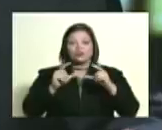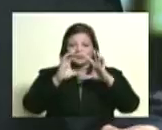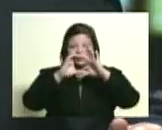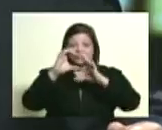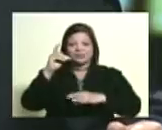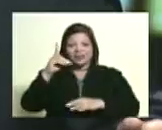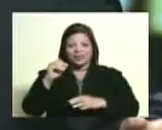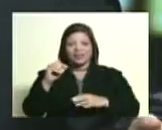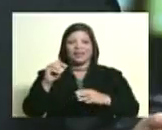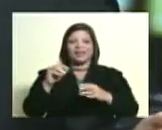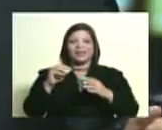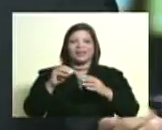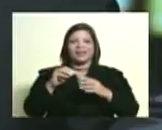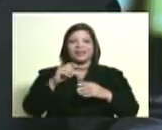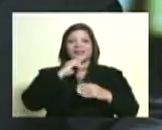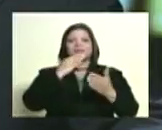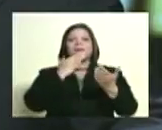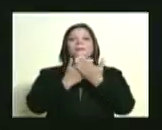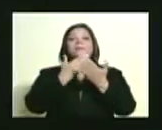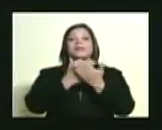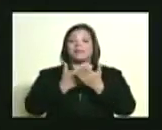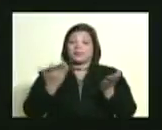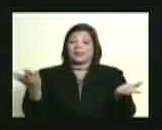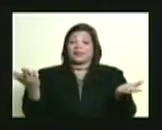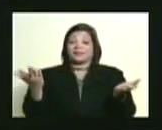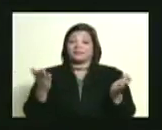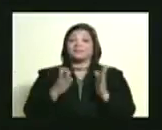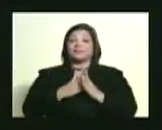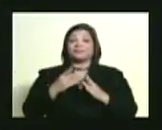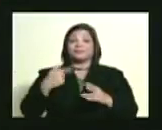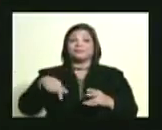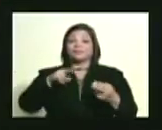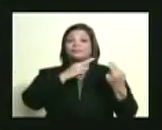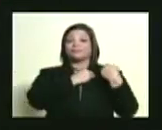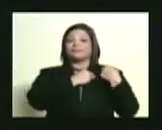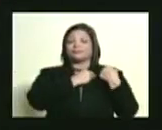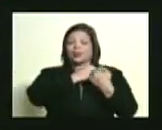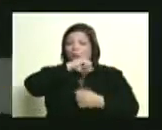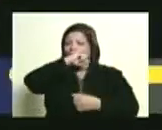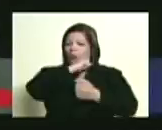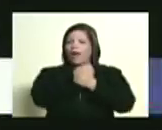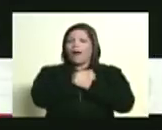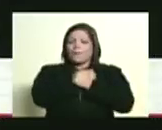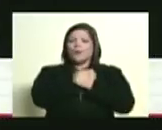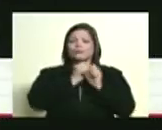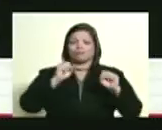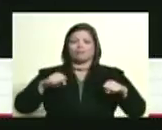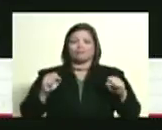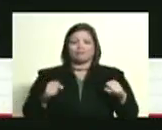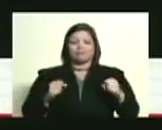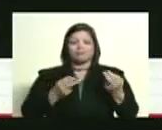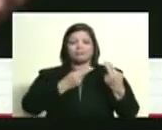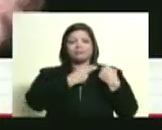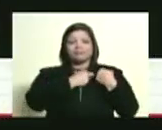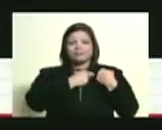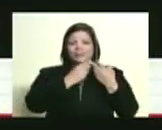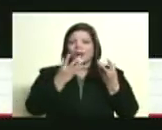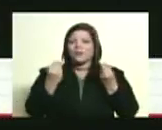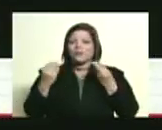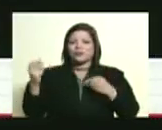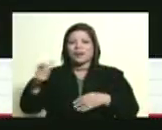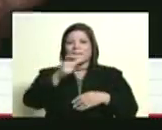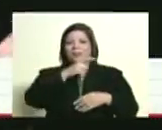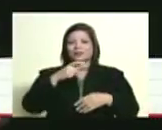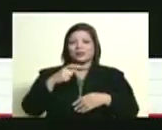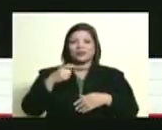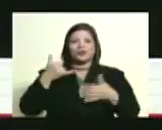la gente es difícil que no te pida una canción de Alí Primera. Por supuesto, no, nosotros lo asumimos con todo el cariño y con todo el amor. Incluso muchas de las personas piensan que